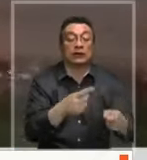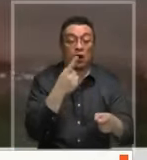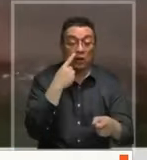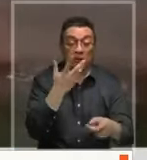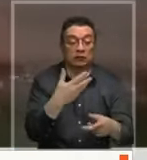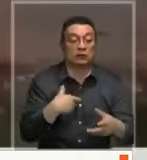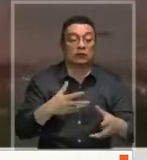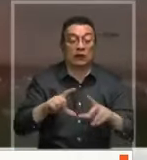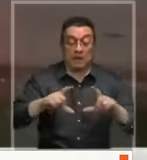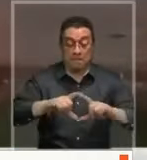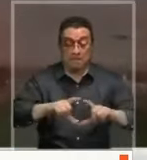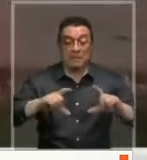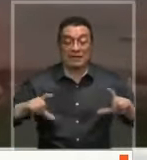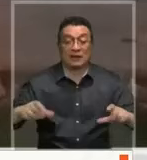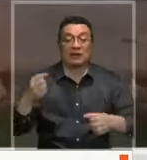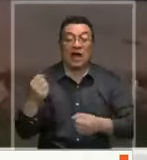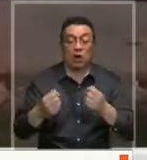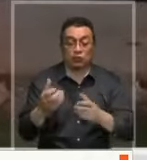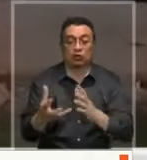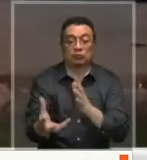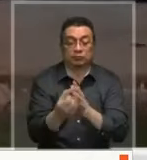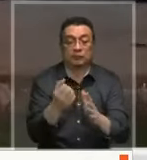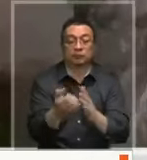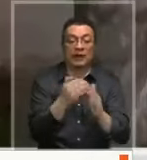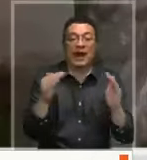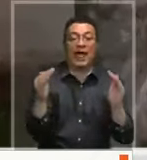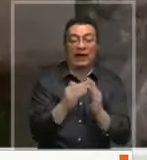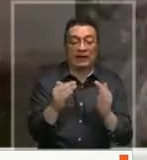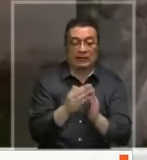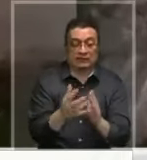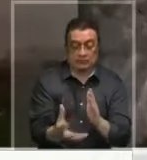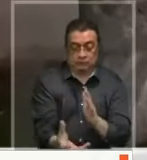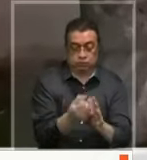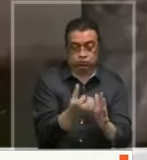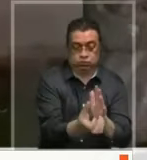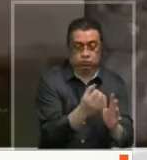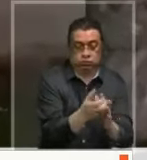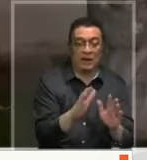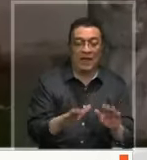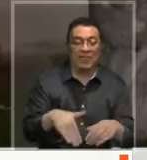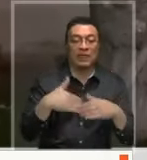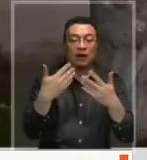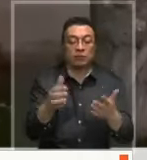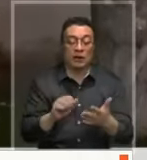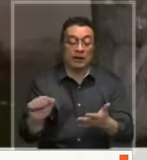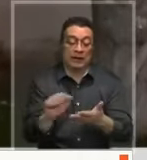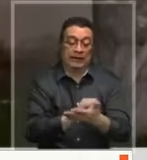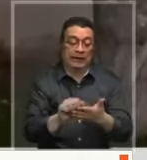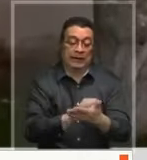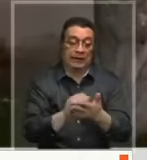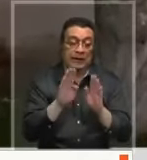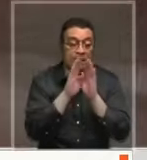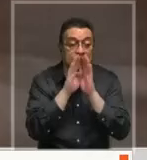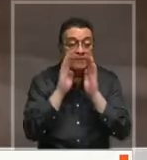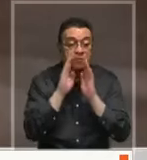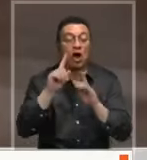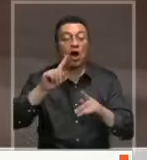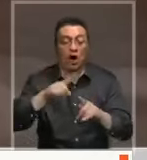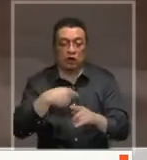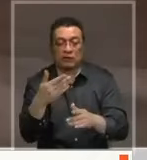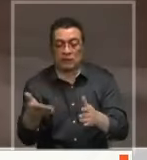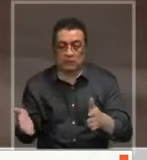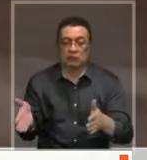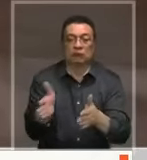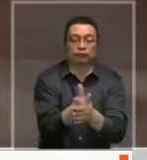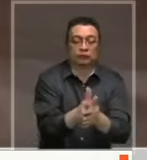sacar las patentes de los automóviles de su casa y luego, obviamente, limpiaba esta patente y la colocaba en el auto o